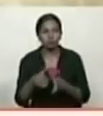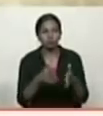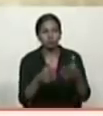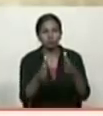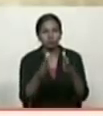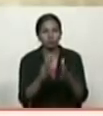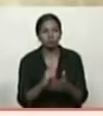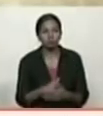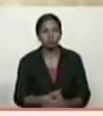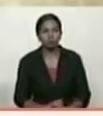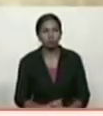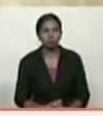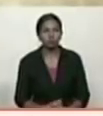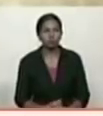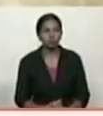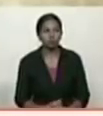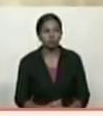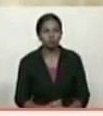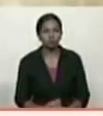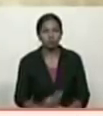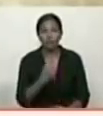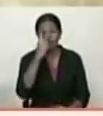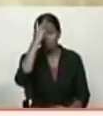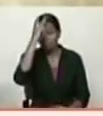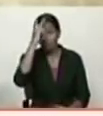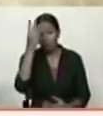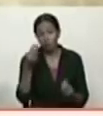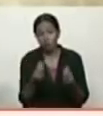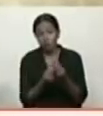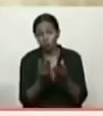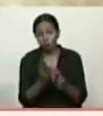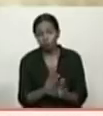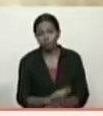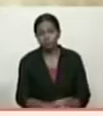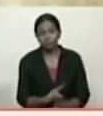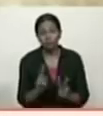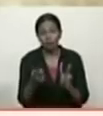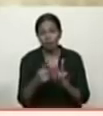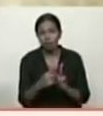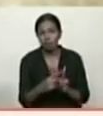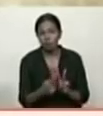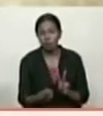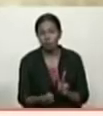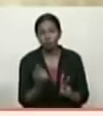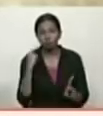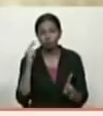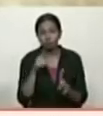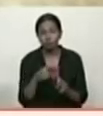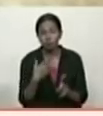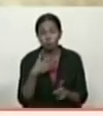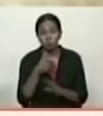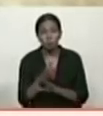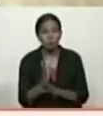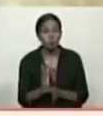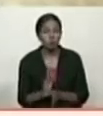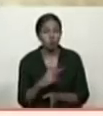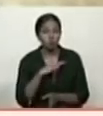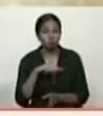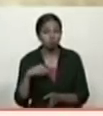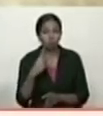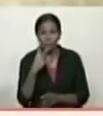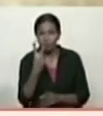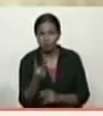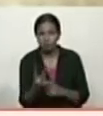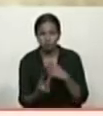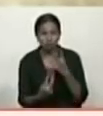potencia regional como lo es Sudáfrica. Nuestro segundo destino fue Namibia. Ahí una vez más pudimos, tanto